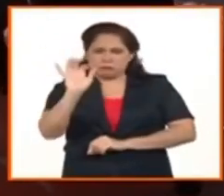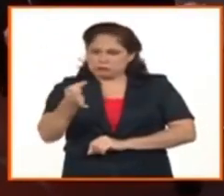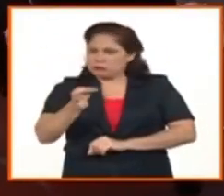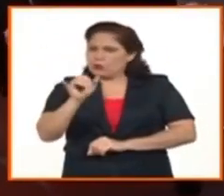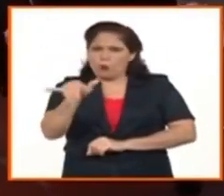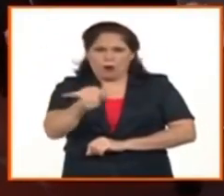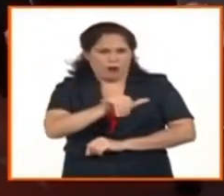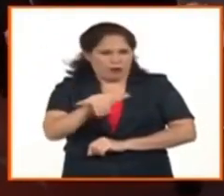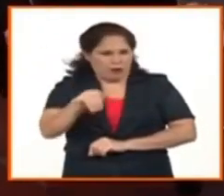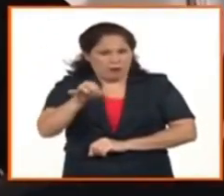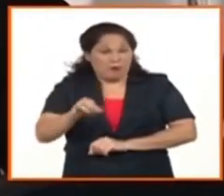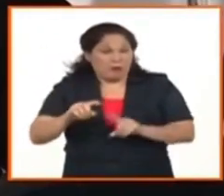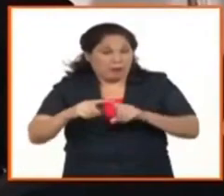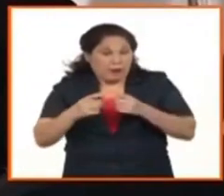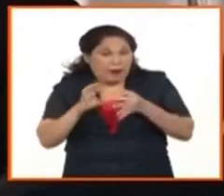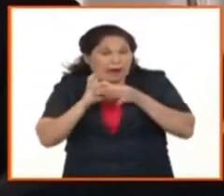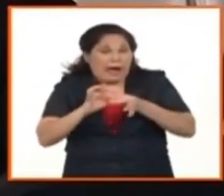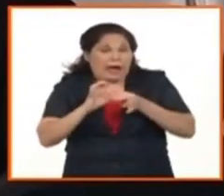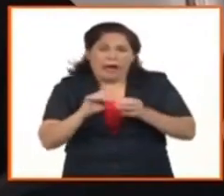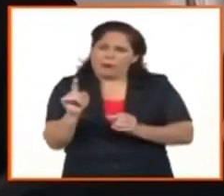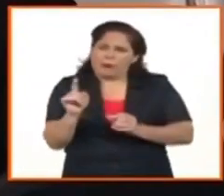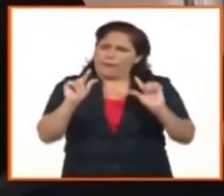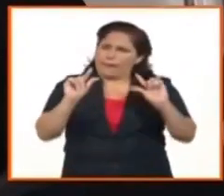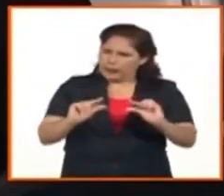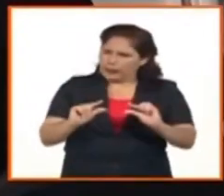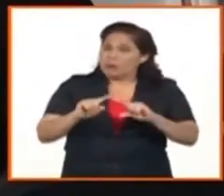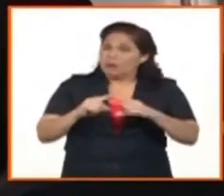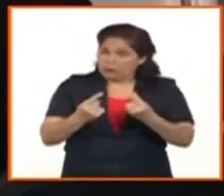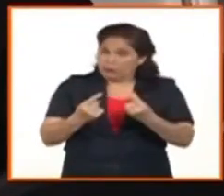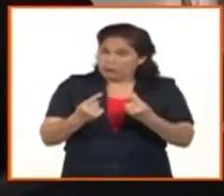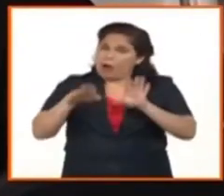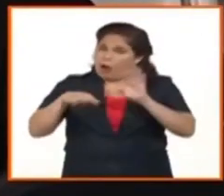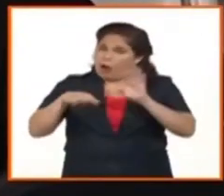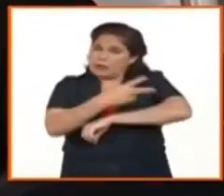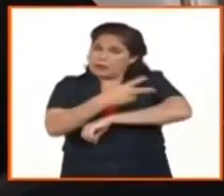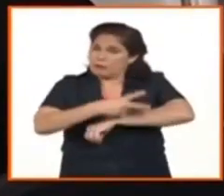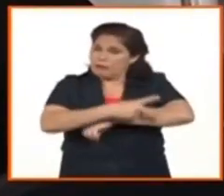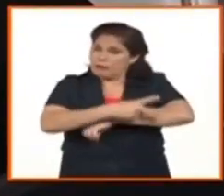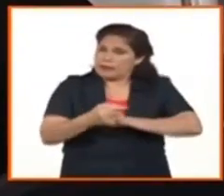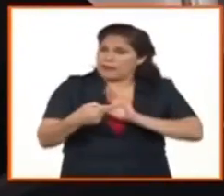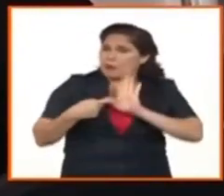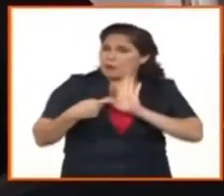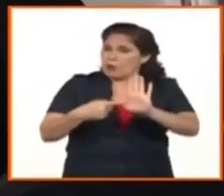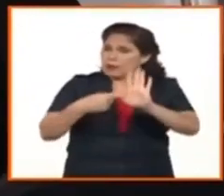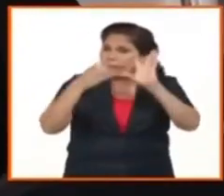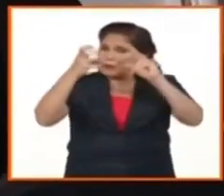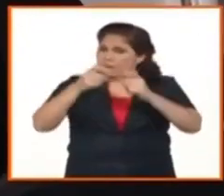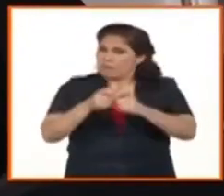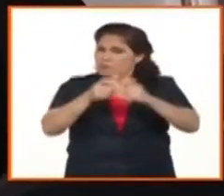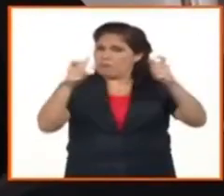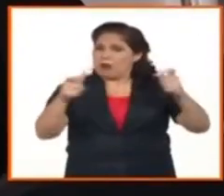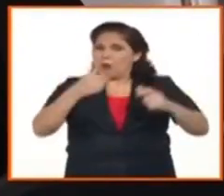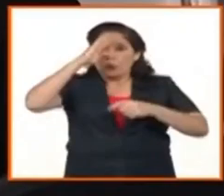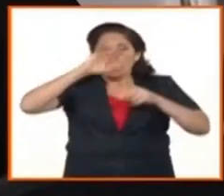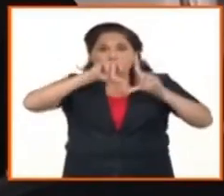la magnitud las cifras que en muchas partes del mundo son